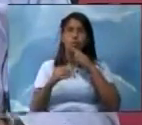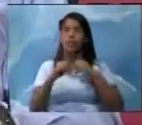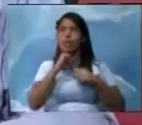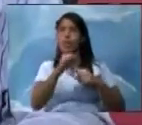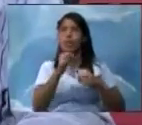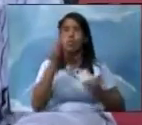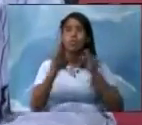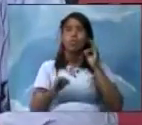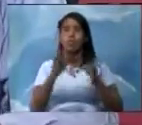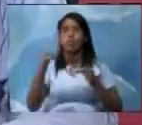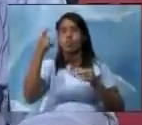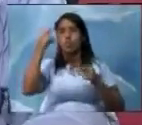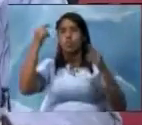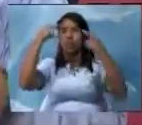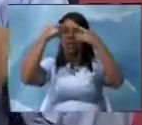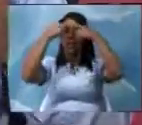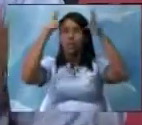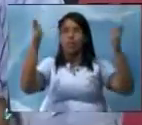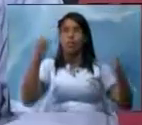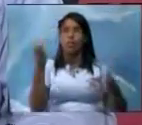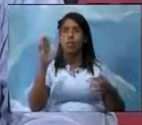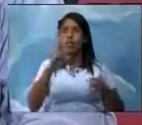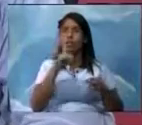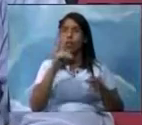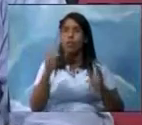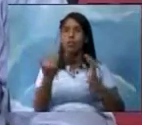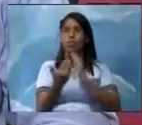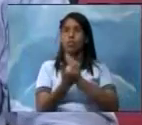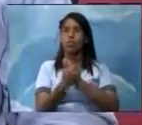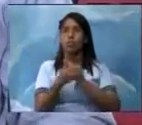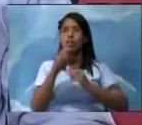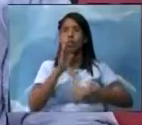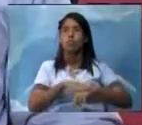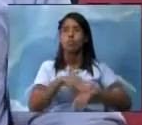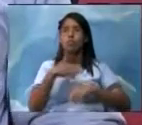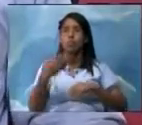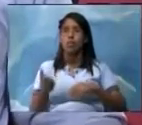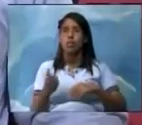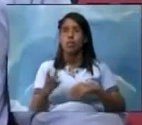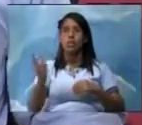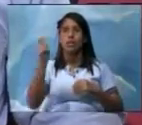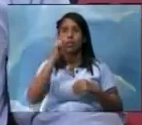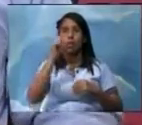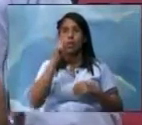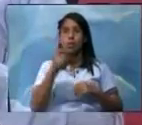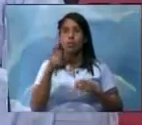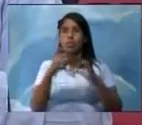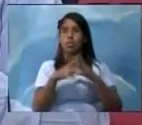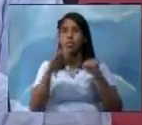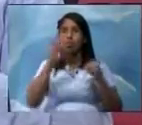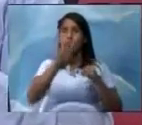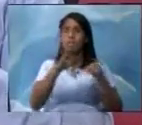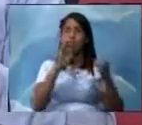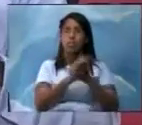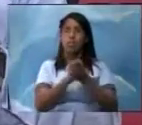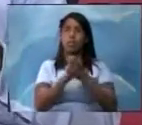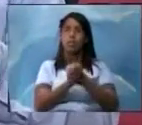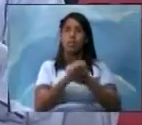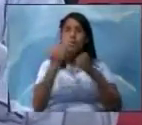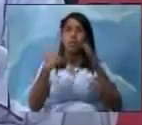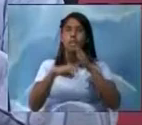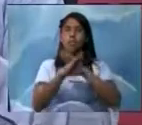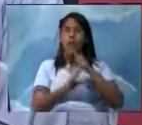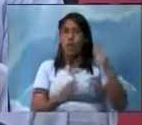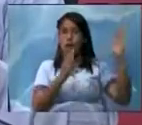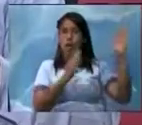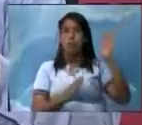justo para revelar lo que estaba escondido porque Daniel y estos cuatro compañeros se fueron a